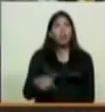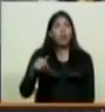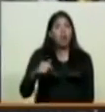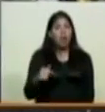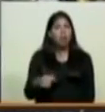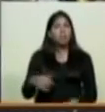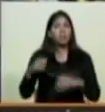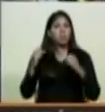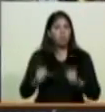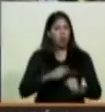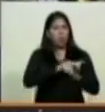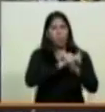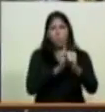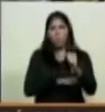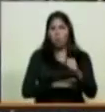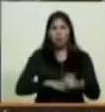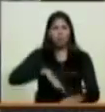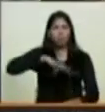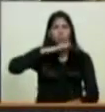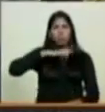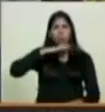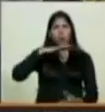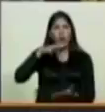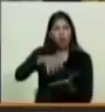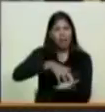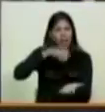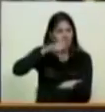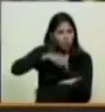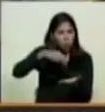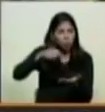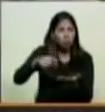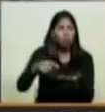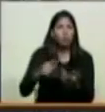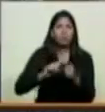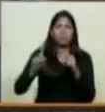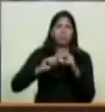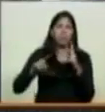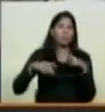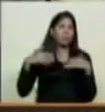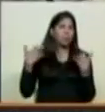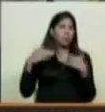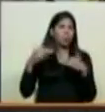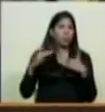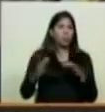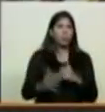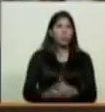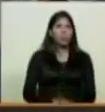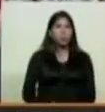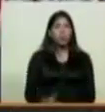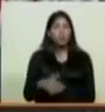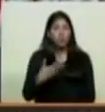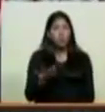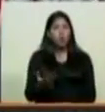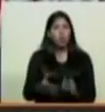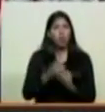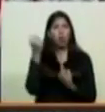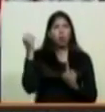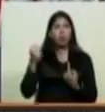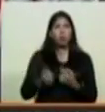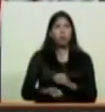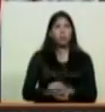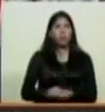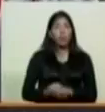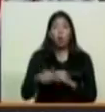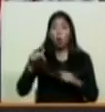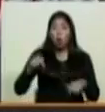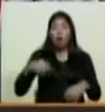el turismo, en la producción, en la agricultura, y Héctor Rodríguez es la gran esperanza que tenemos nosotros para que esa realidad sea así. Hoy los trabajadores